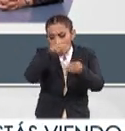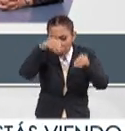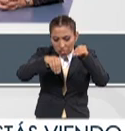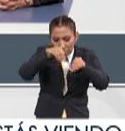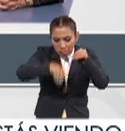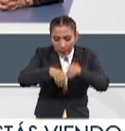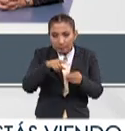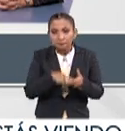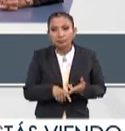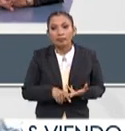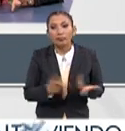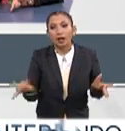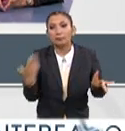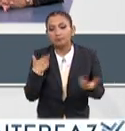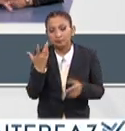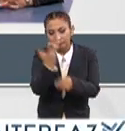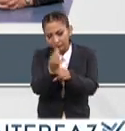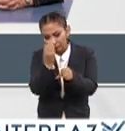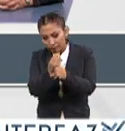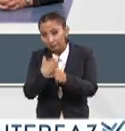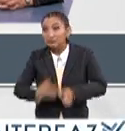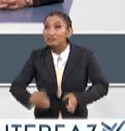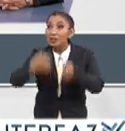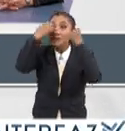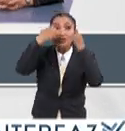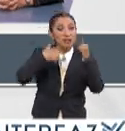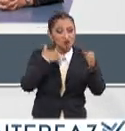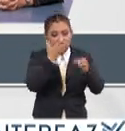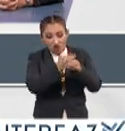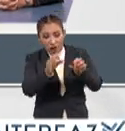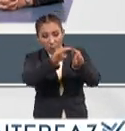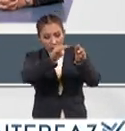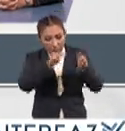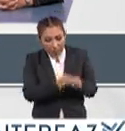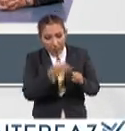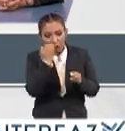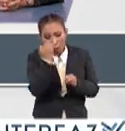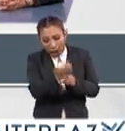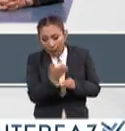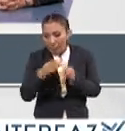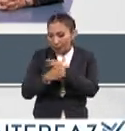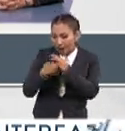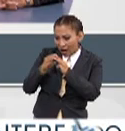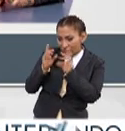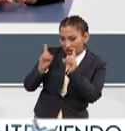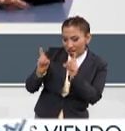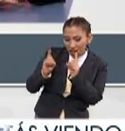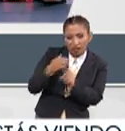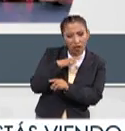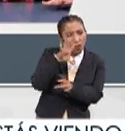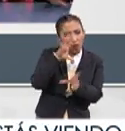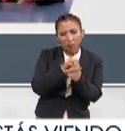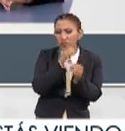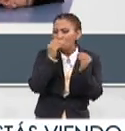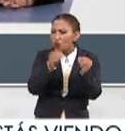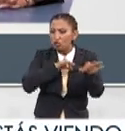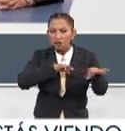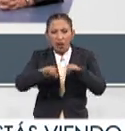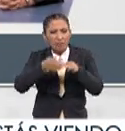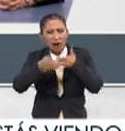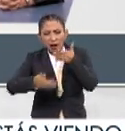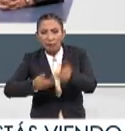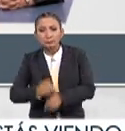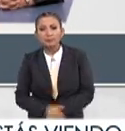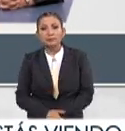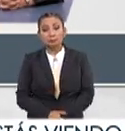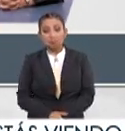especiales, adaptaciones arquitectónicas y al mobiliario escolar, material didáctico, en fin, sí son muchos